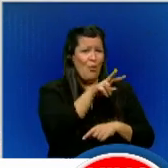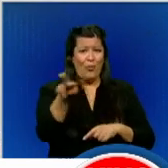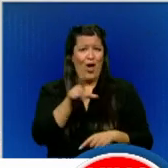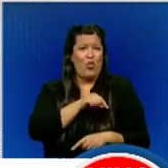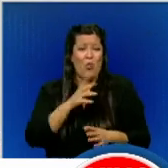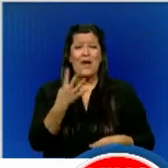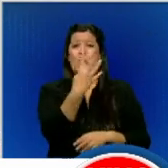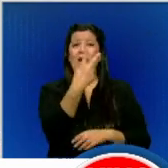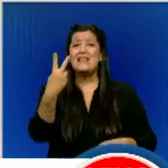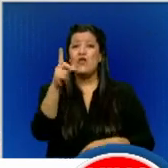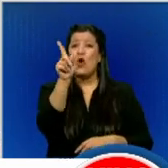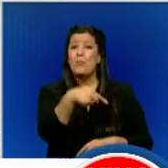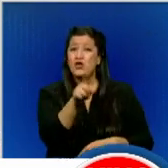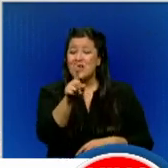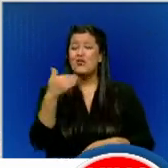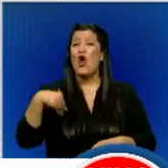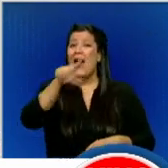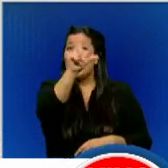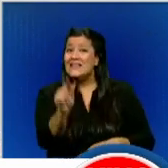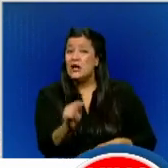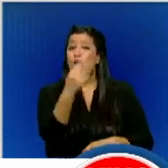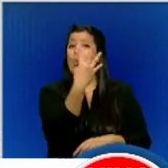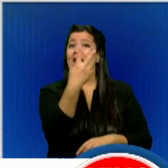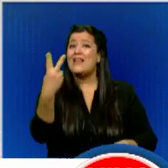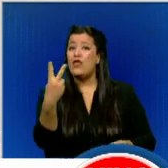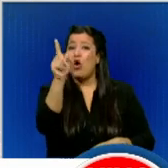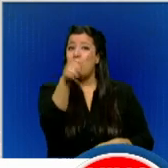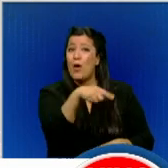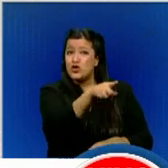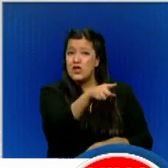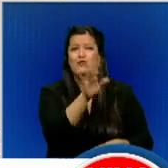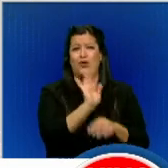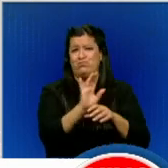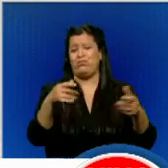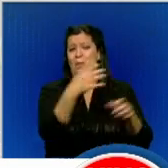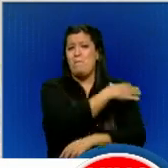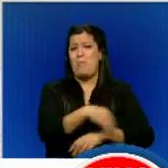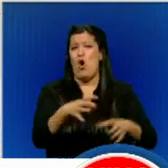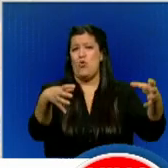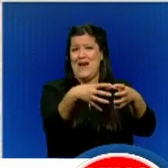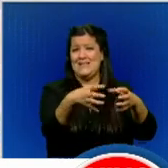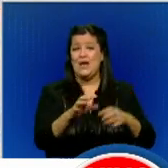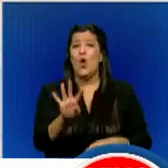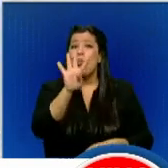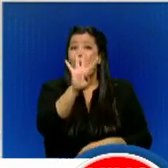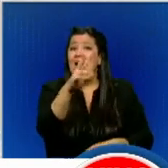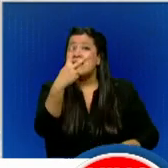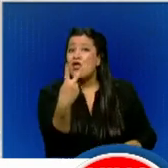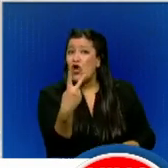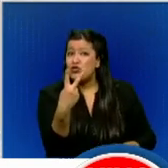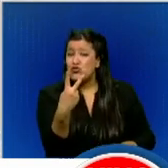42 argentinos están bajo nivel de pobreza 40 42